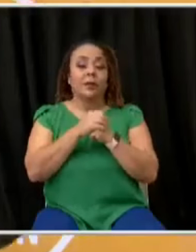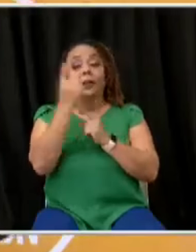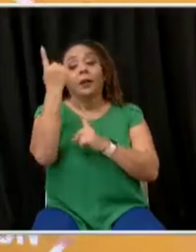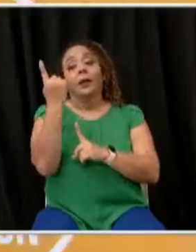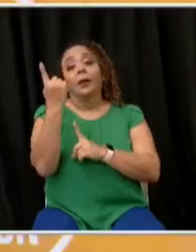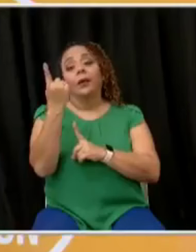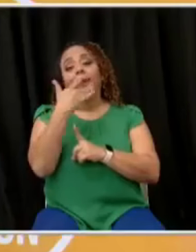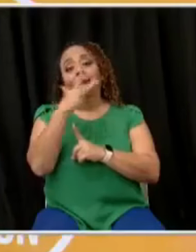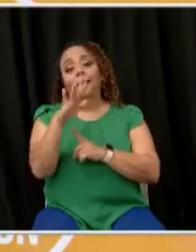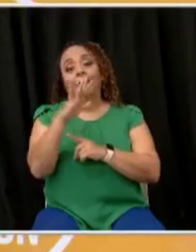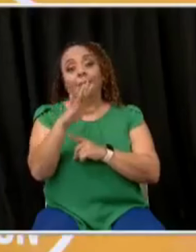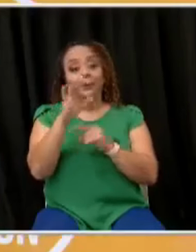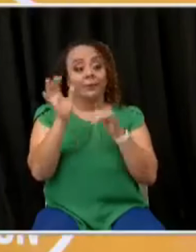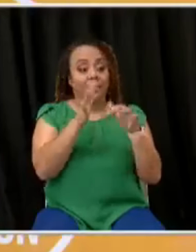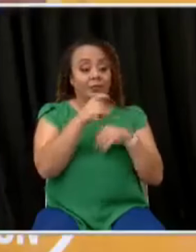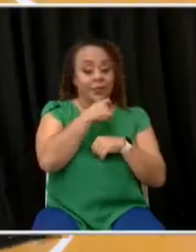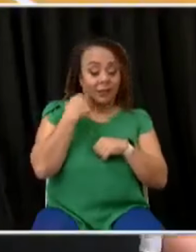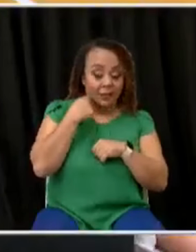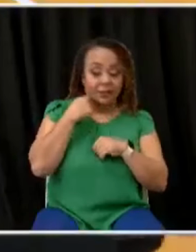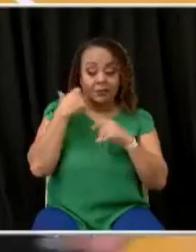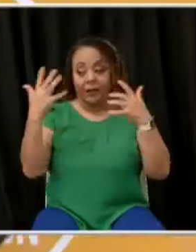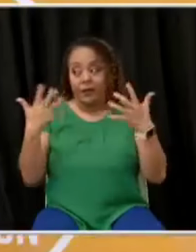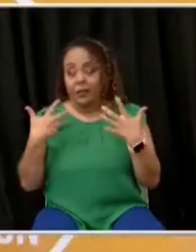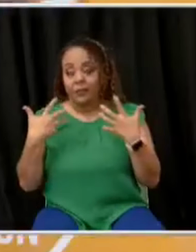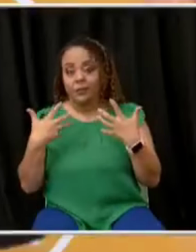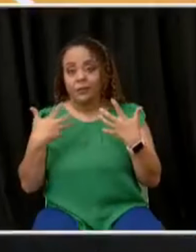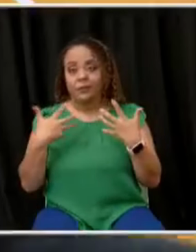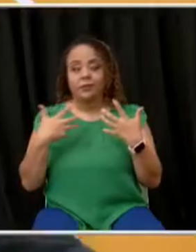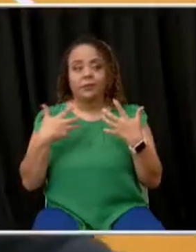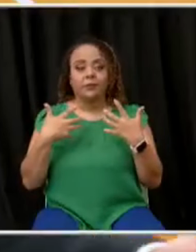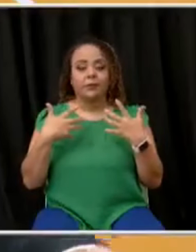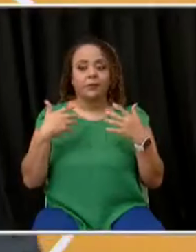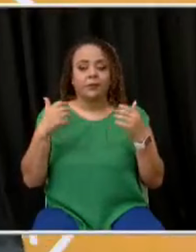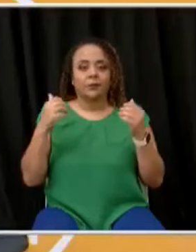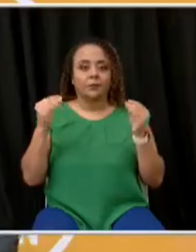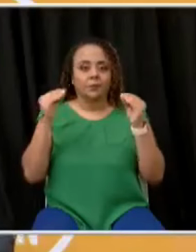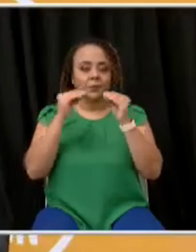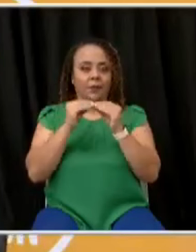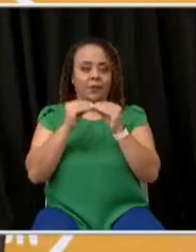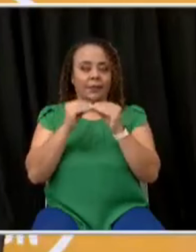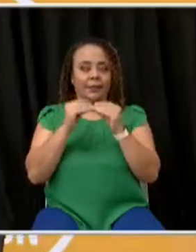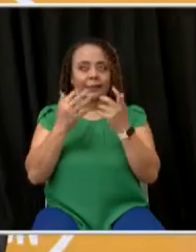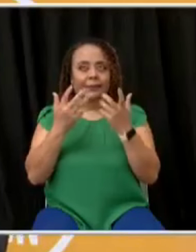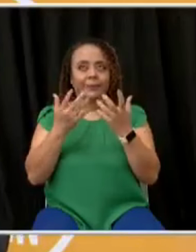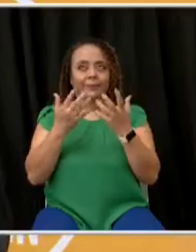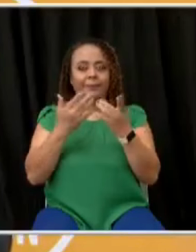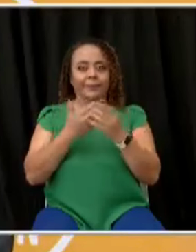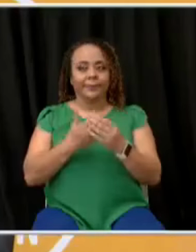poquito ventoso, estar en un lugar seco, estar en un lugar abierto, estar en un lugar con muchísima